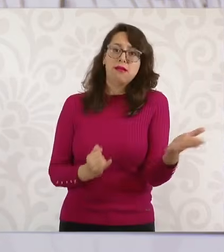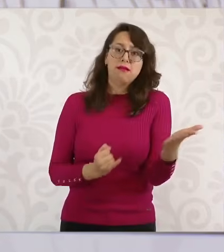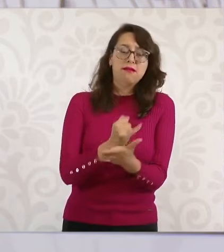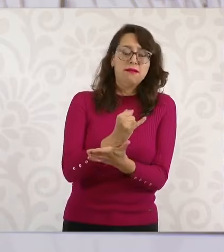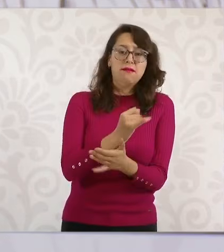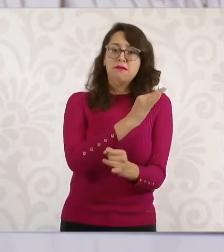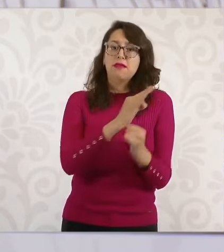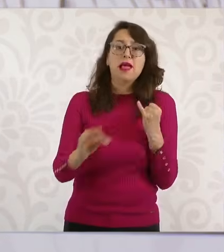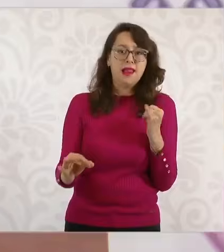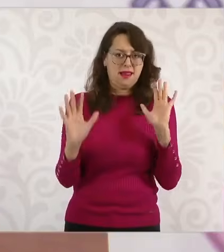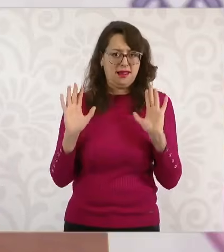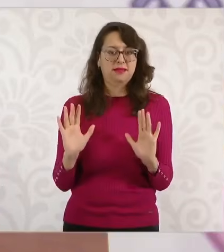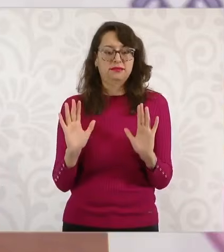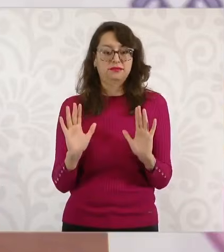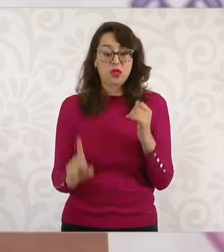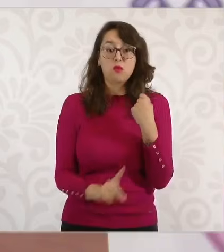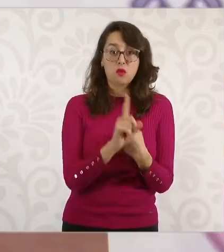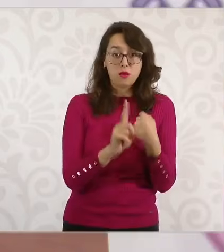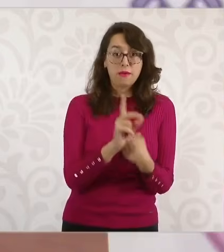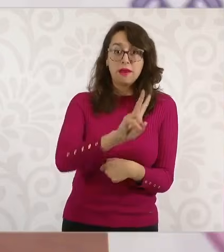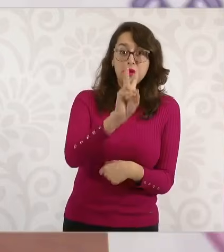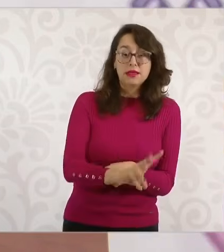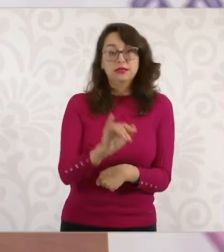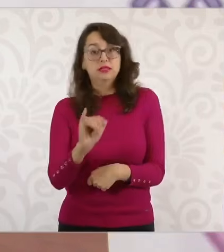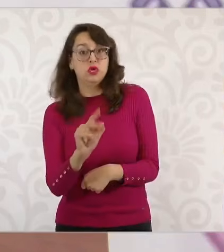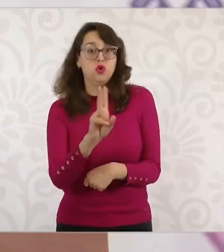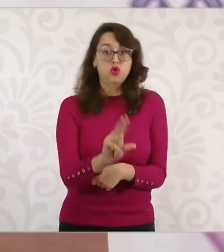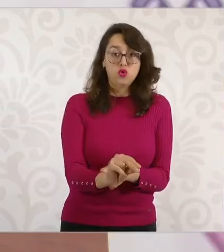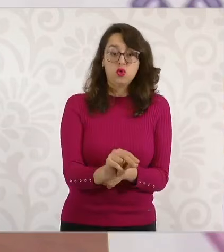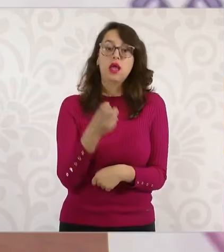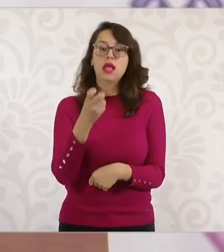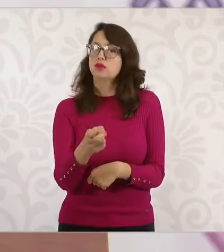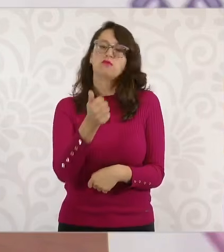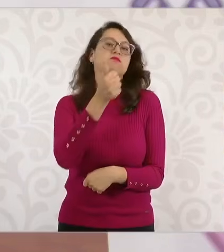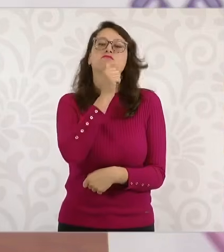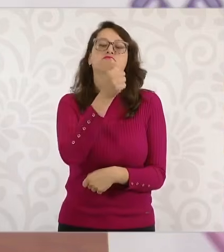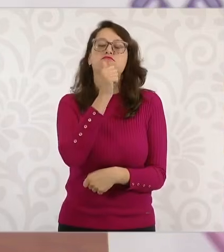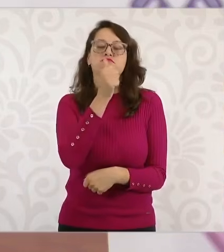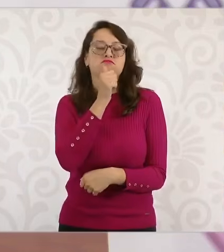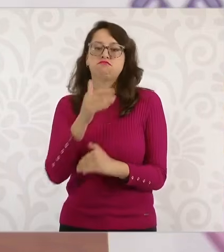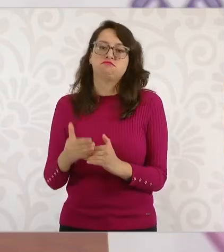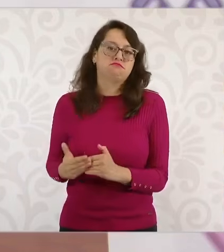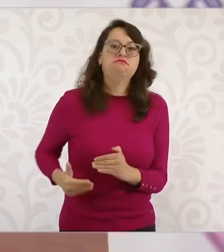si realmente hubo algún problema o no. Y viene todavía ese periodo, entonces